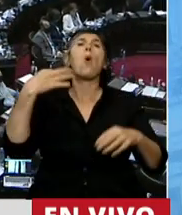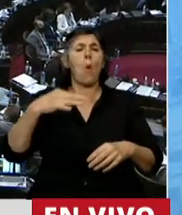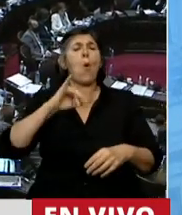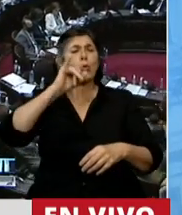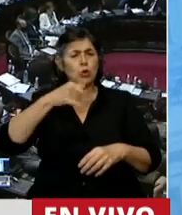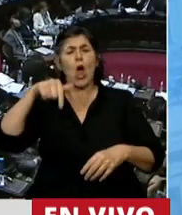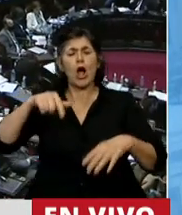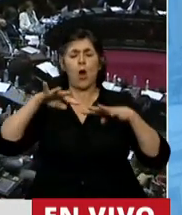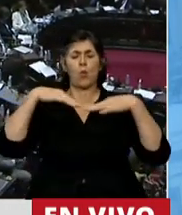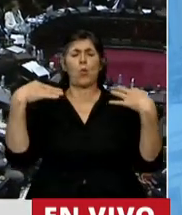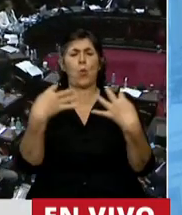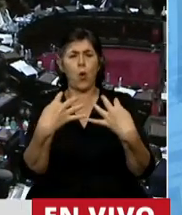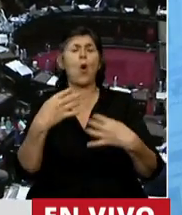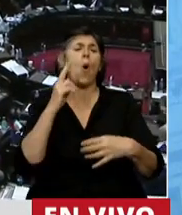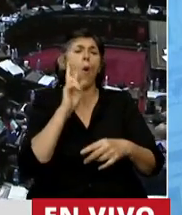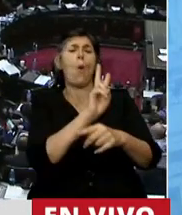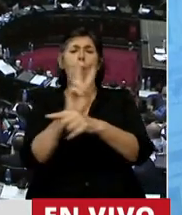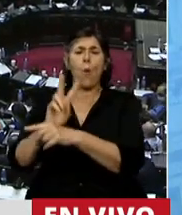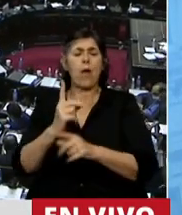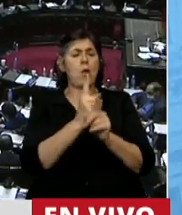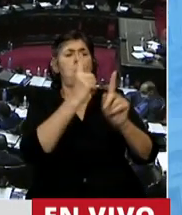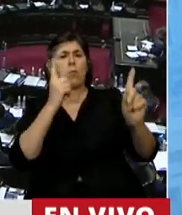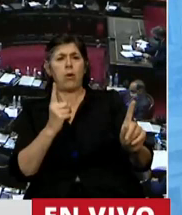pero en la práctica no se cumple.